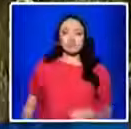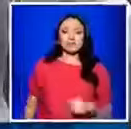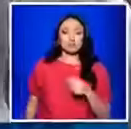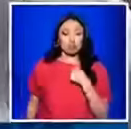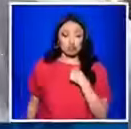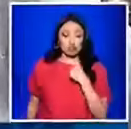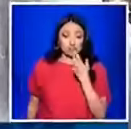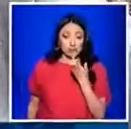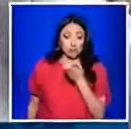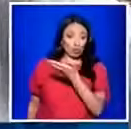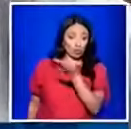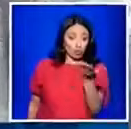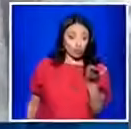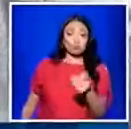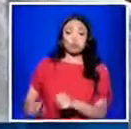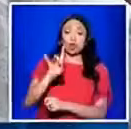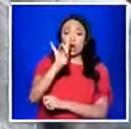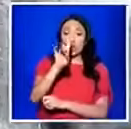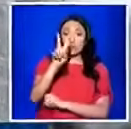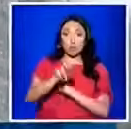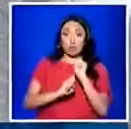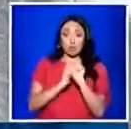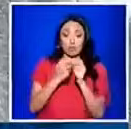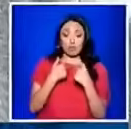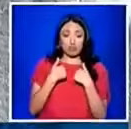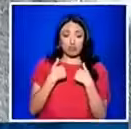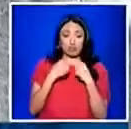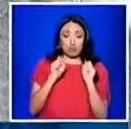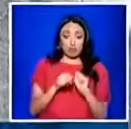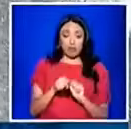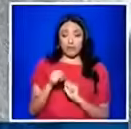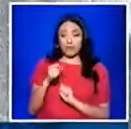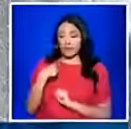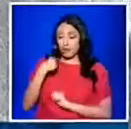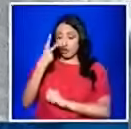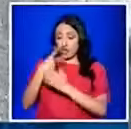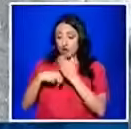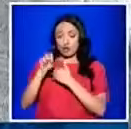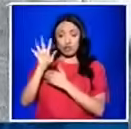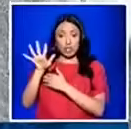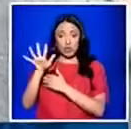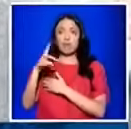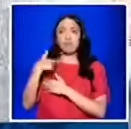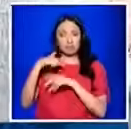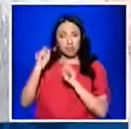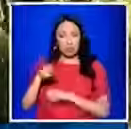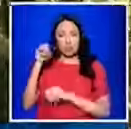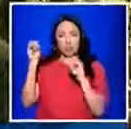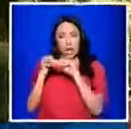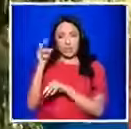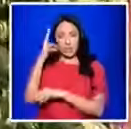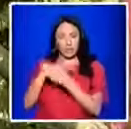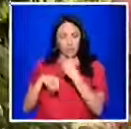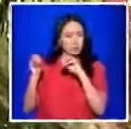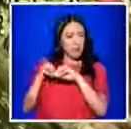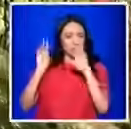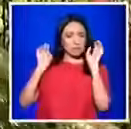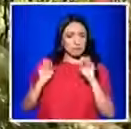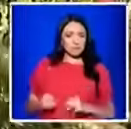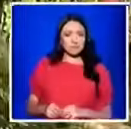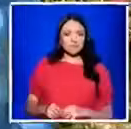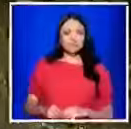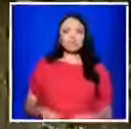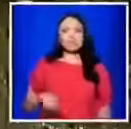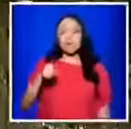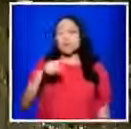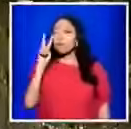lleguen a mi edad. 82 años. Sí, señor. ¿Otros 5 hijos más o no? Unos 10 más. 10 más. Disfrutar